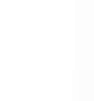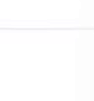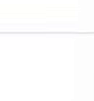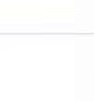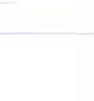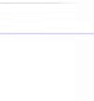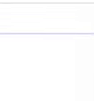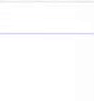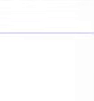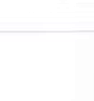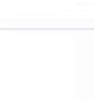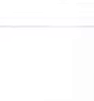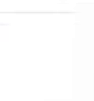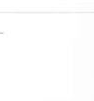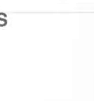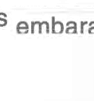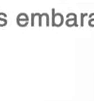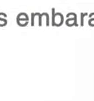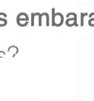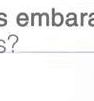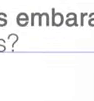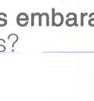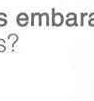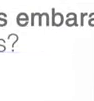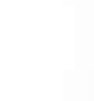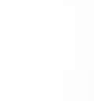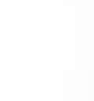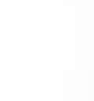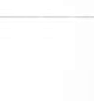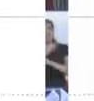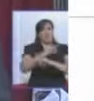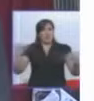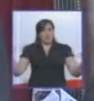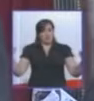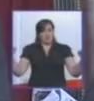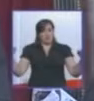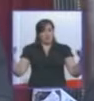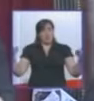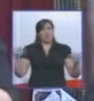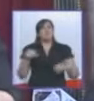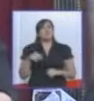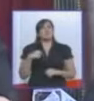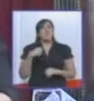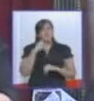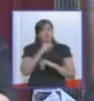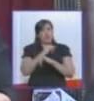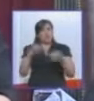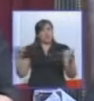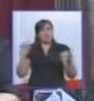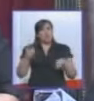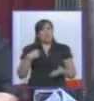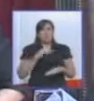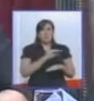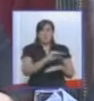Y cuando también decidimos cuidar y estar cerca de las mujeres embarazadas, ¿te acordás? Quiero extender esta